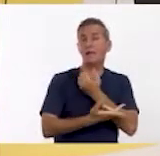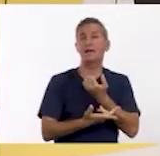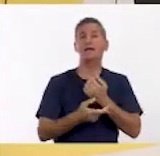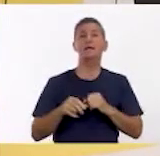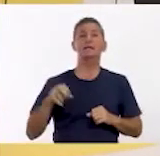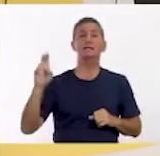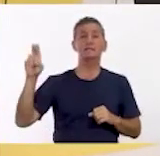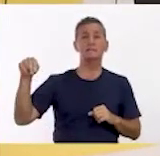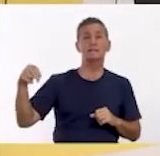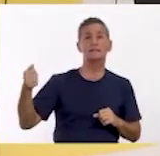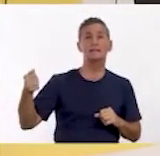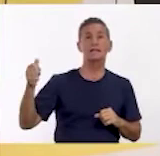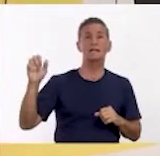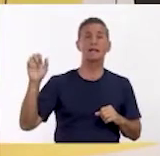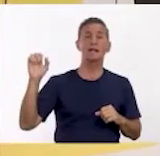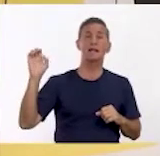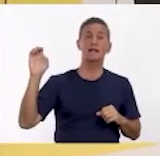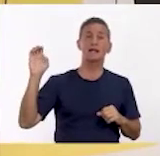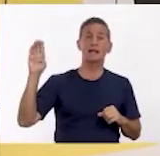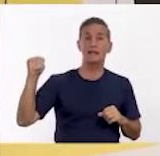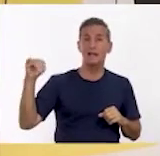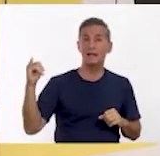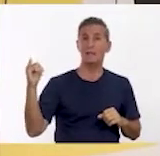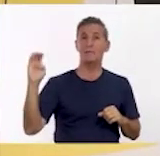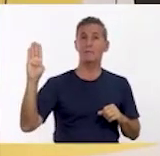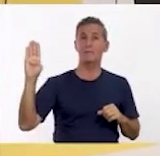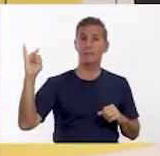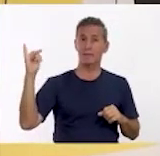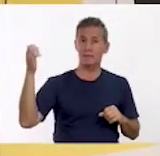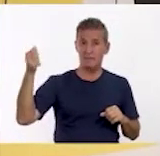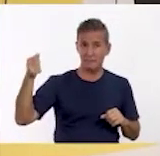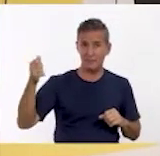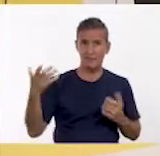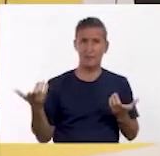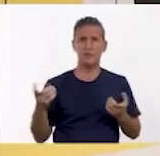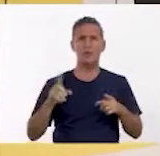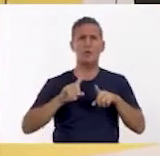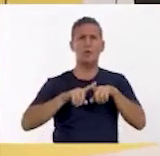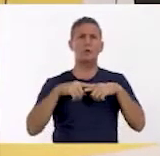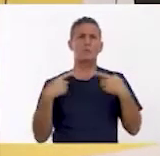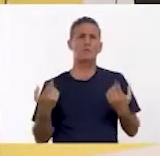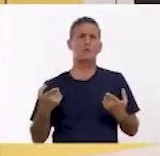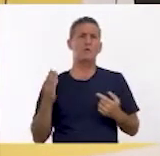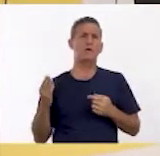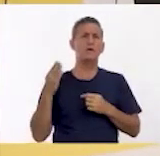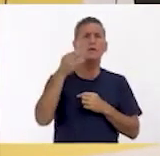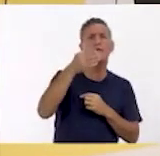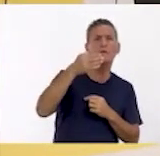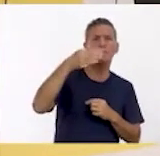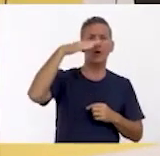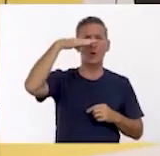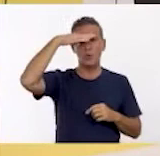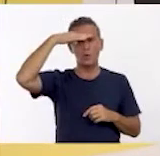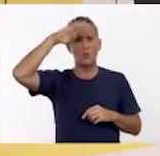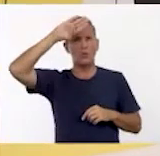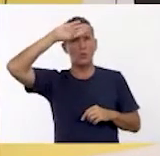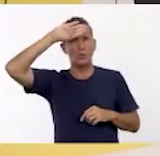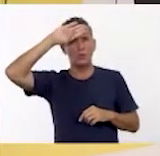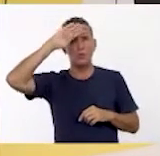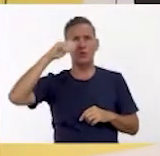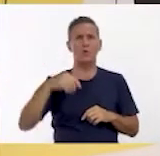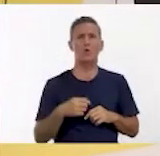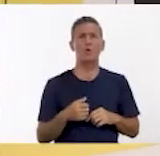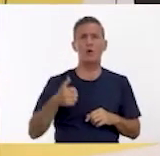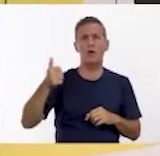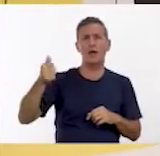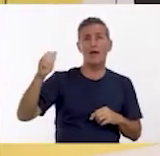por ahí podemos encontrar personas que a esta altura preguntan que por qué y para qué fueron los cubanos